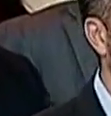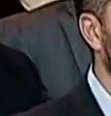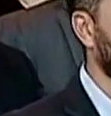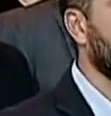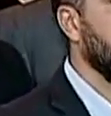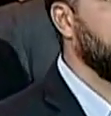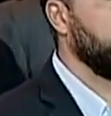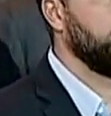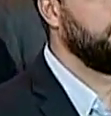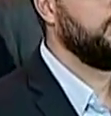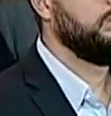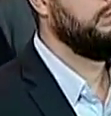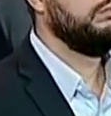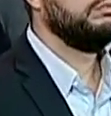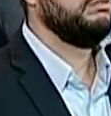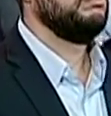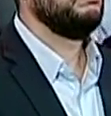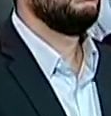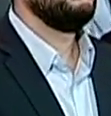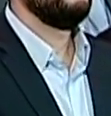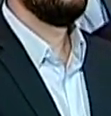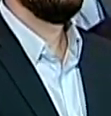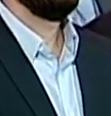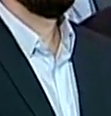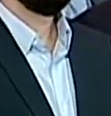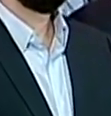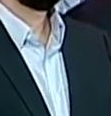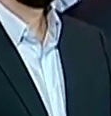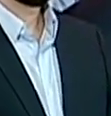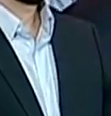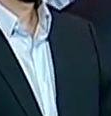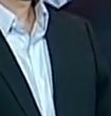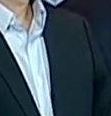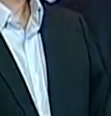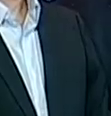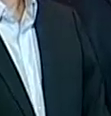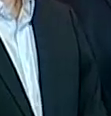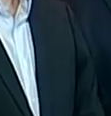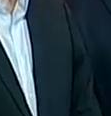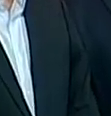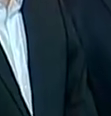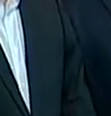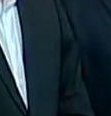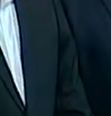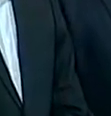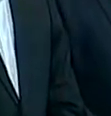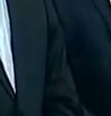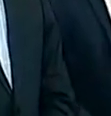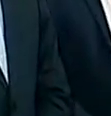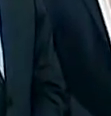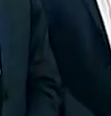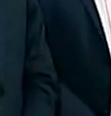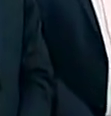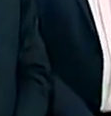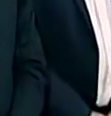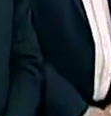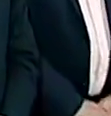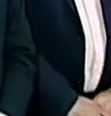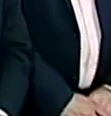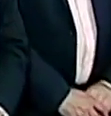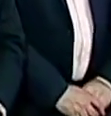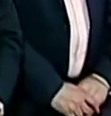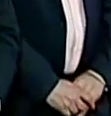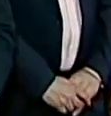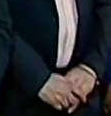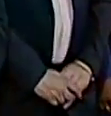esclarece la altivez de tus hijos ofrece V por el suelo que